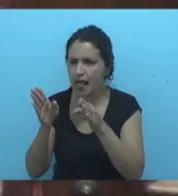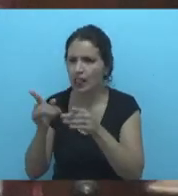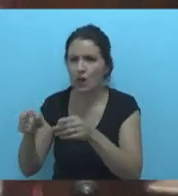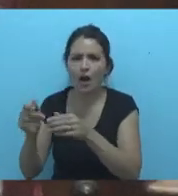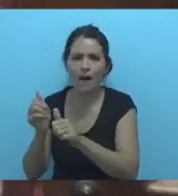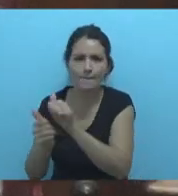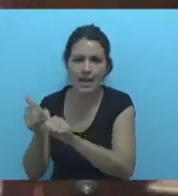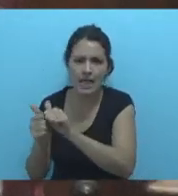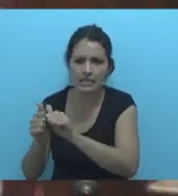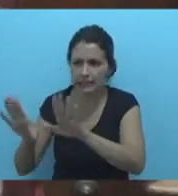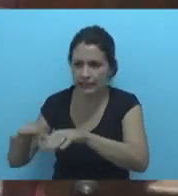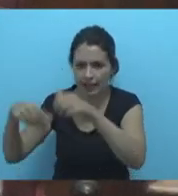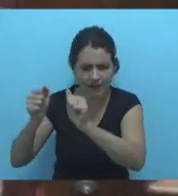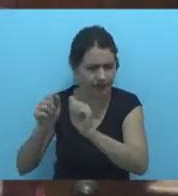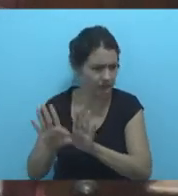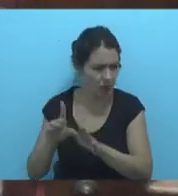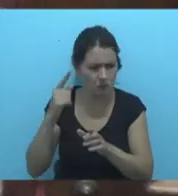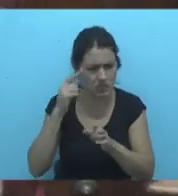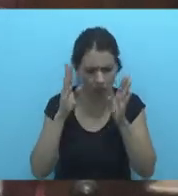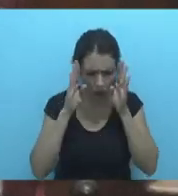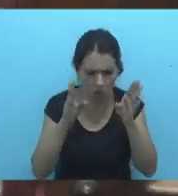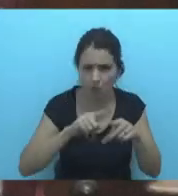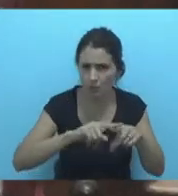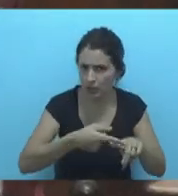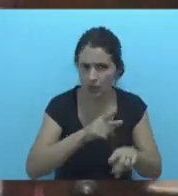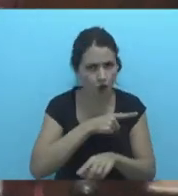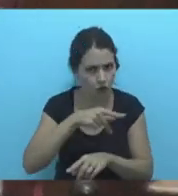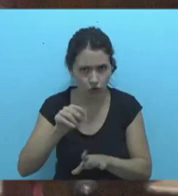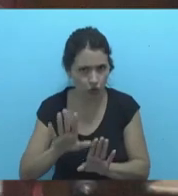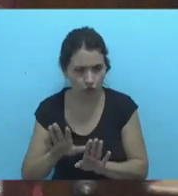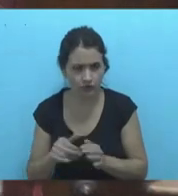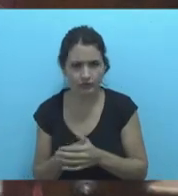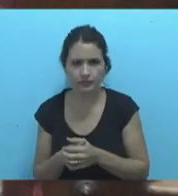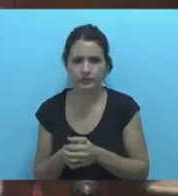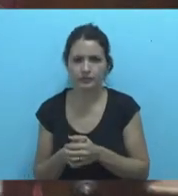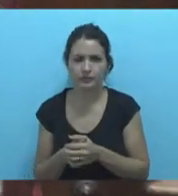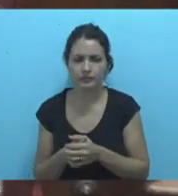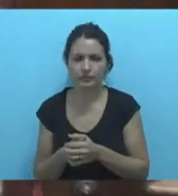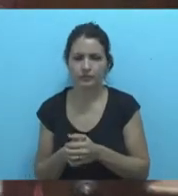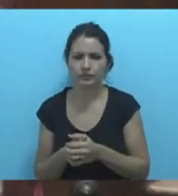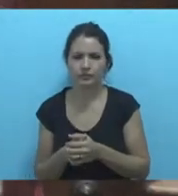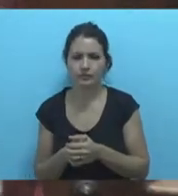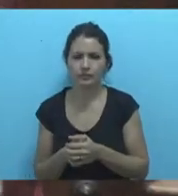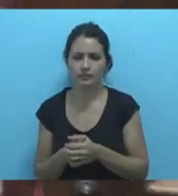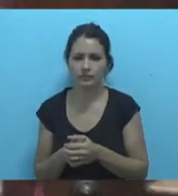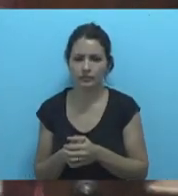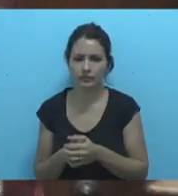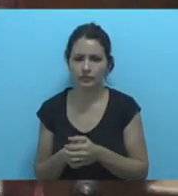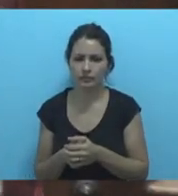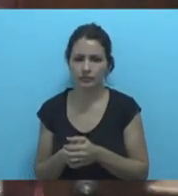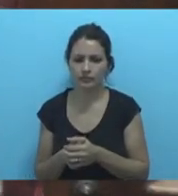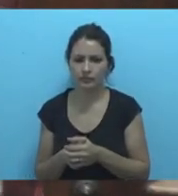de parcial las resoluciones que la comisión viene llevando adelante. Porque la verdad que nosotros en cada ámbito que vamos seguimos reivindicando los